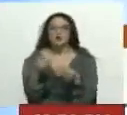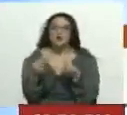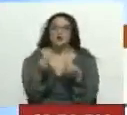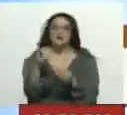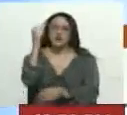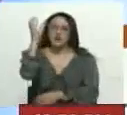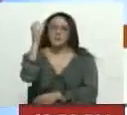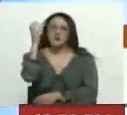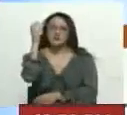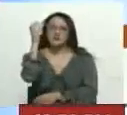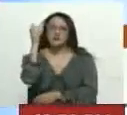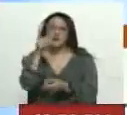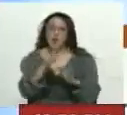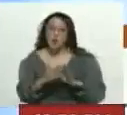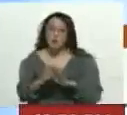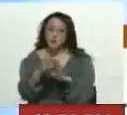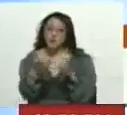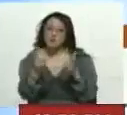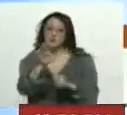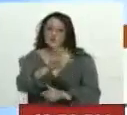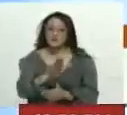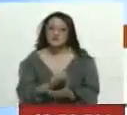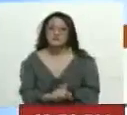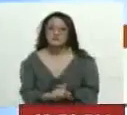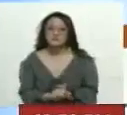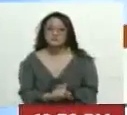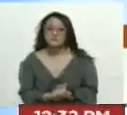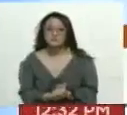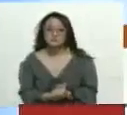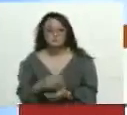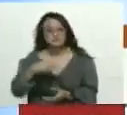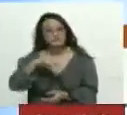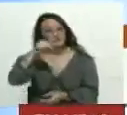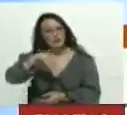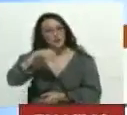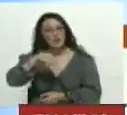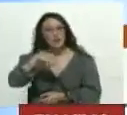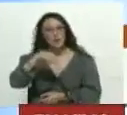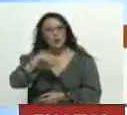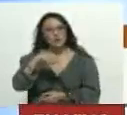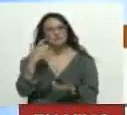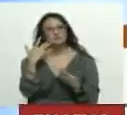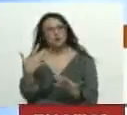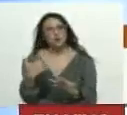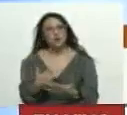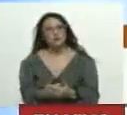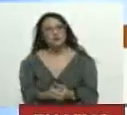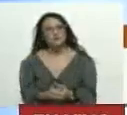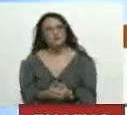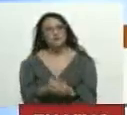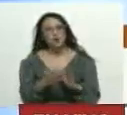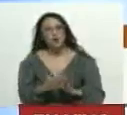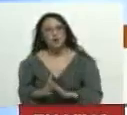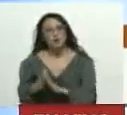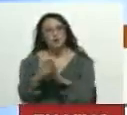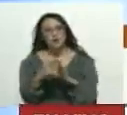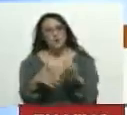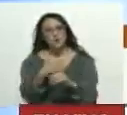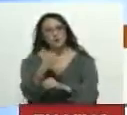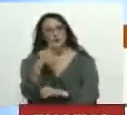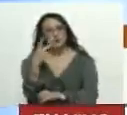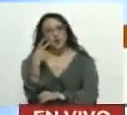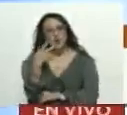su capacidad pues la comuna permite eso por eso es que yo creo que hoy más que nunca la vigencia de la comuna como el proyecto